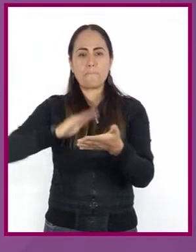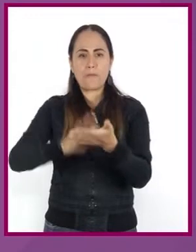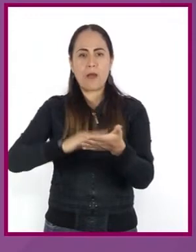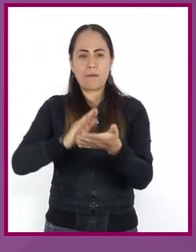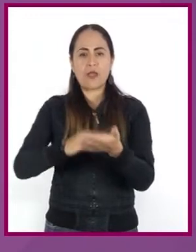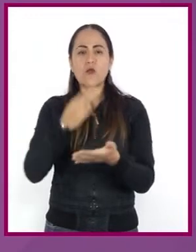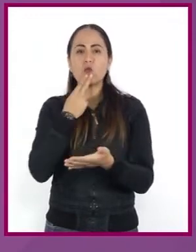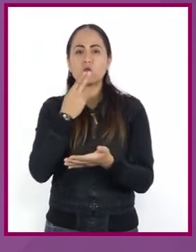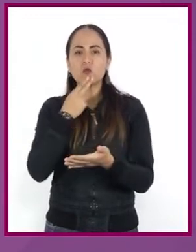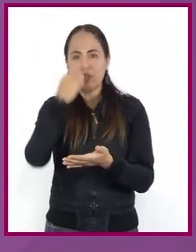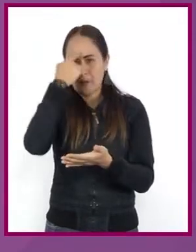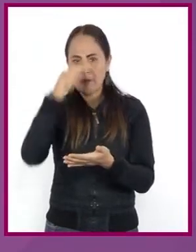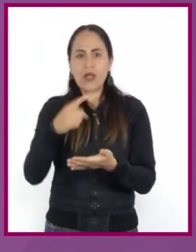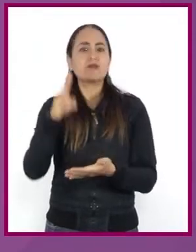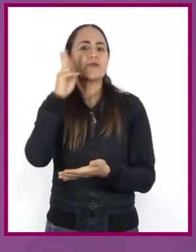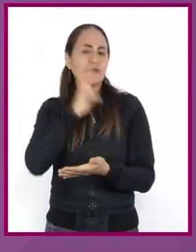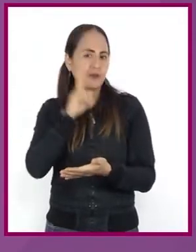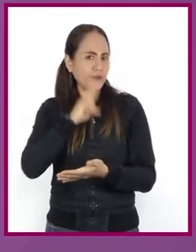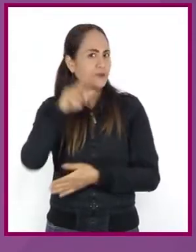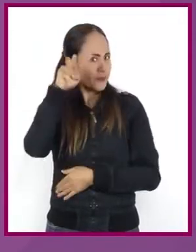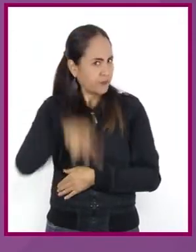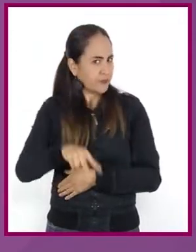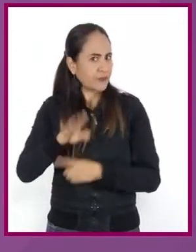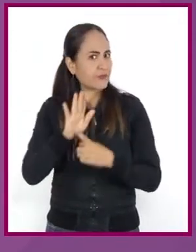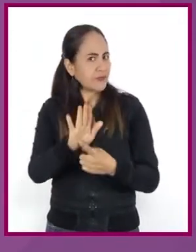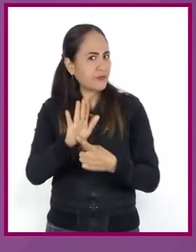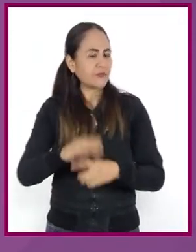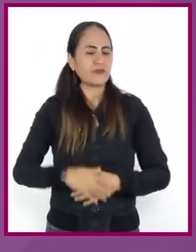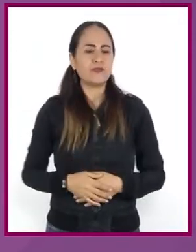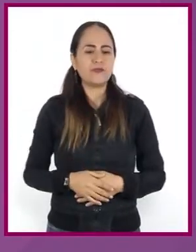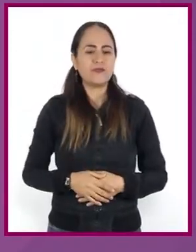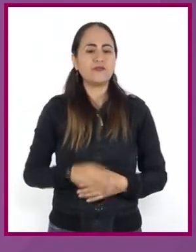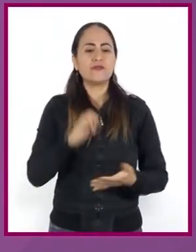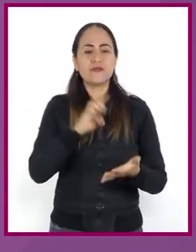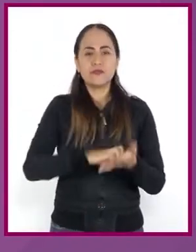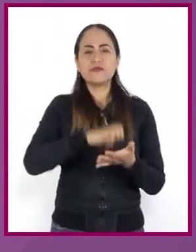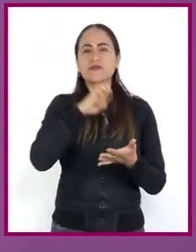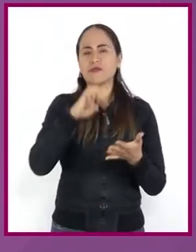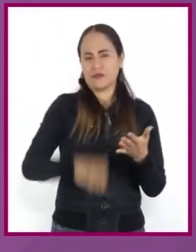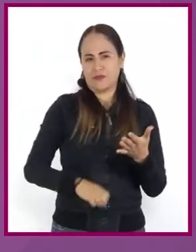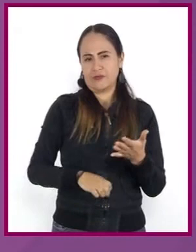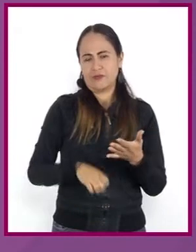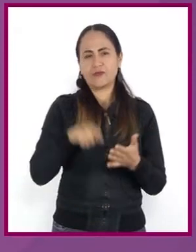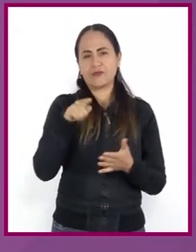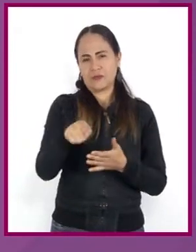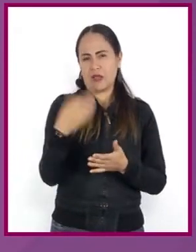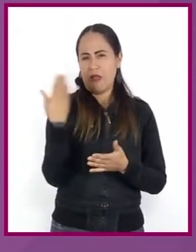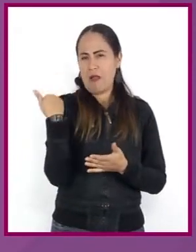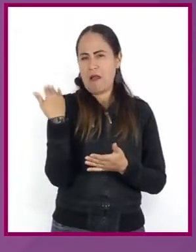utiliza para comprobar esta acción. Por ejemplo, si últimamente se